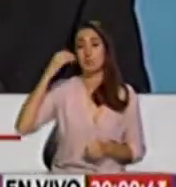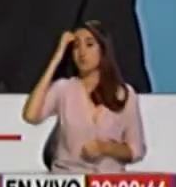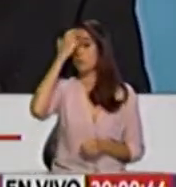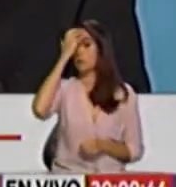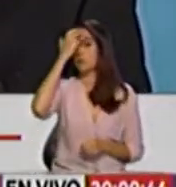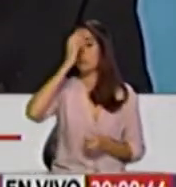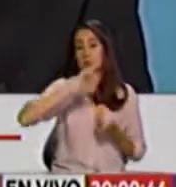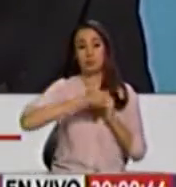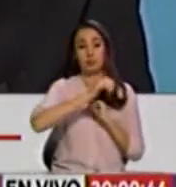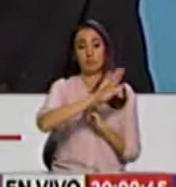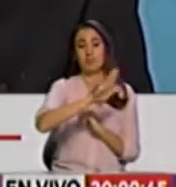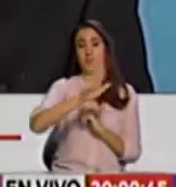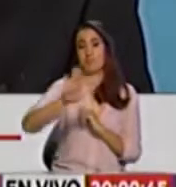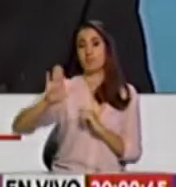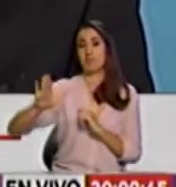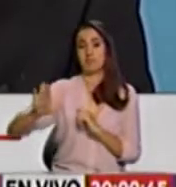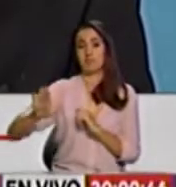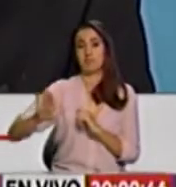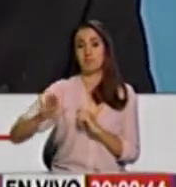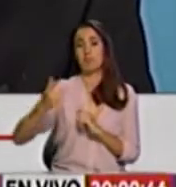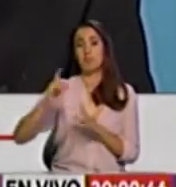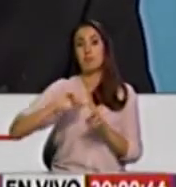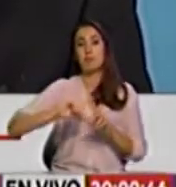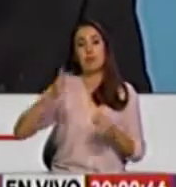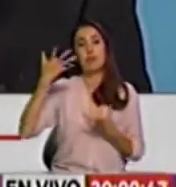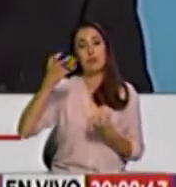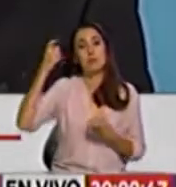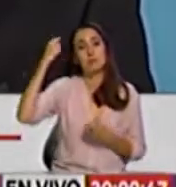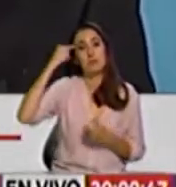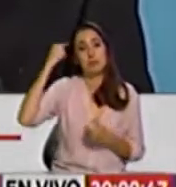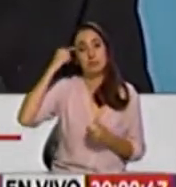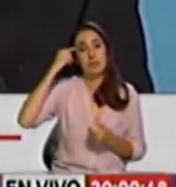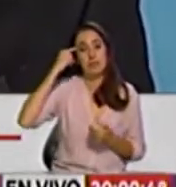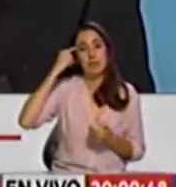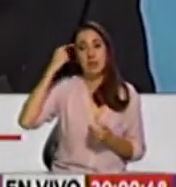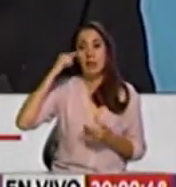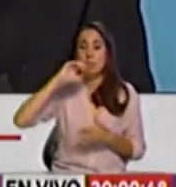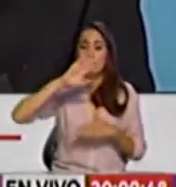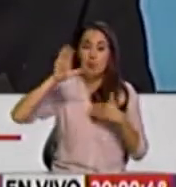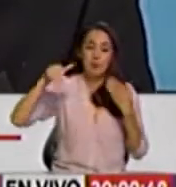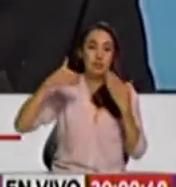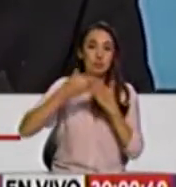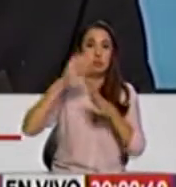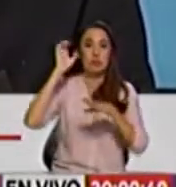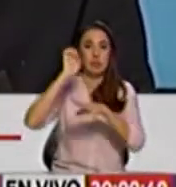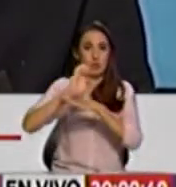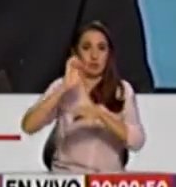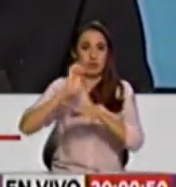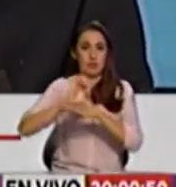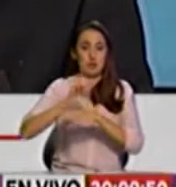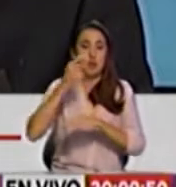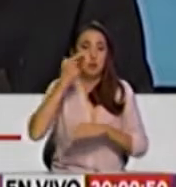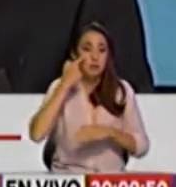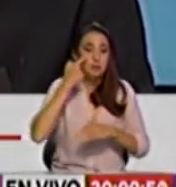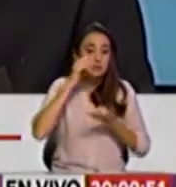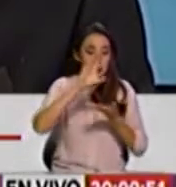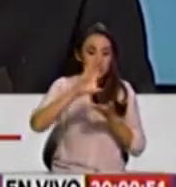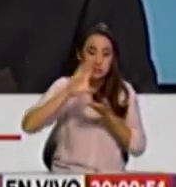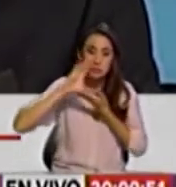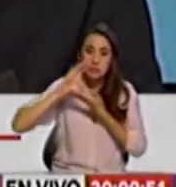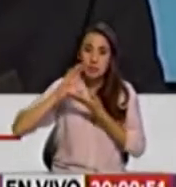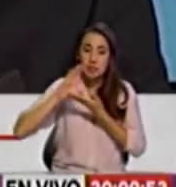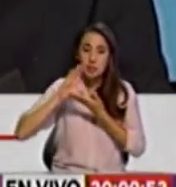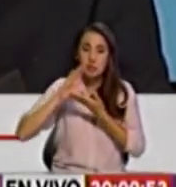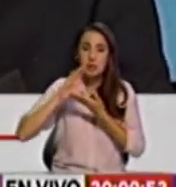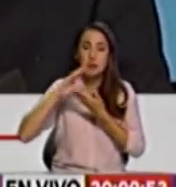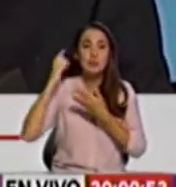se quiere es que pensemos en función de país y que se observe la proforma, que todos los criterios que se hagan